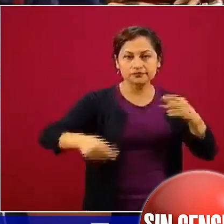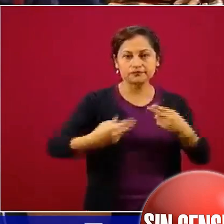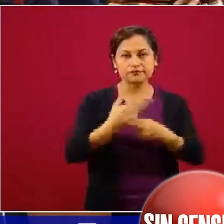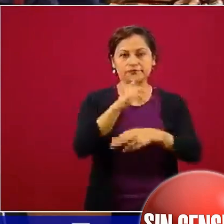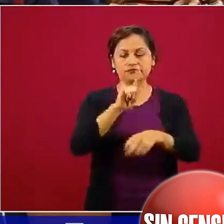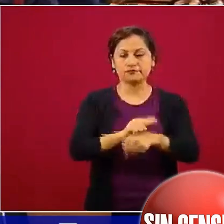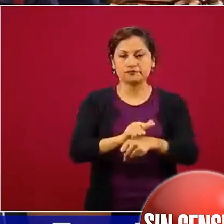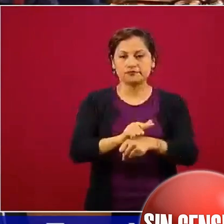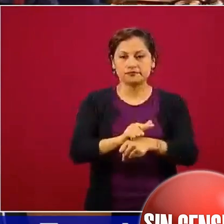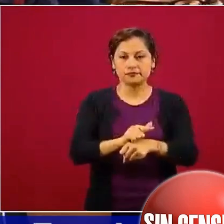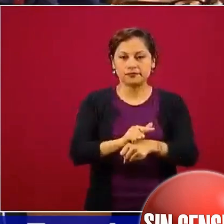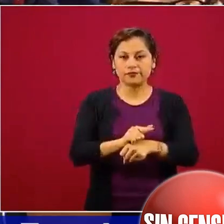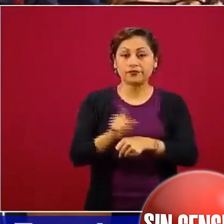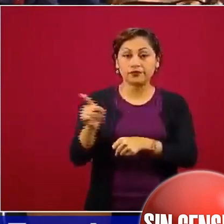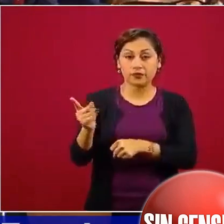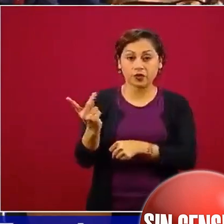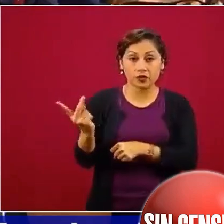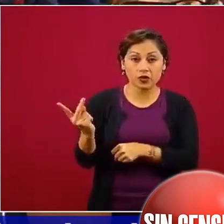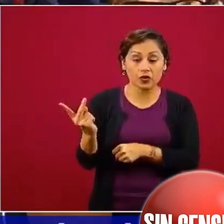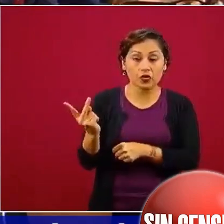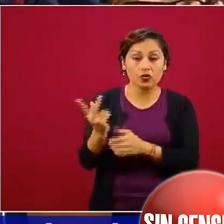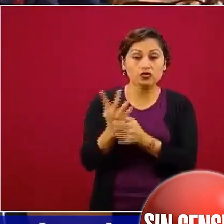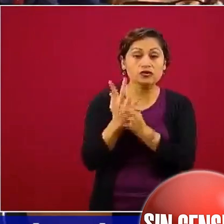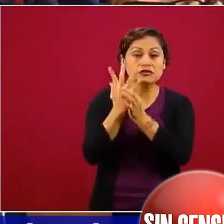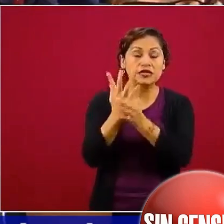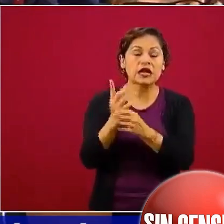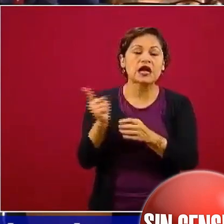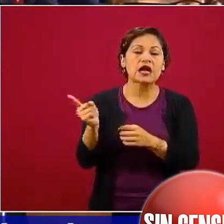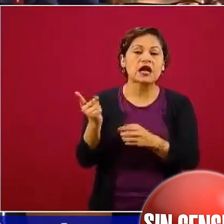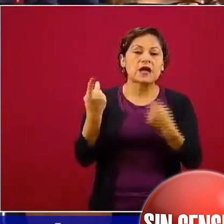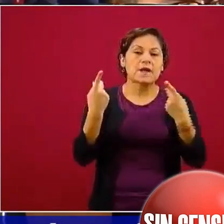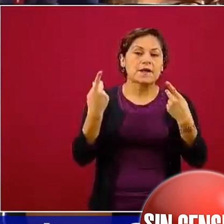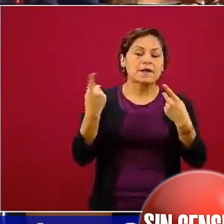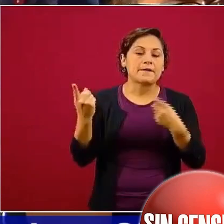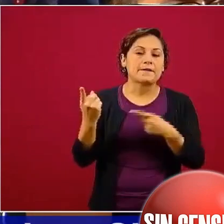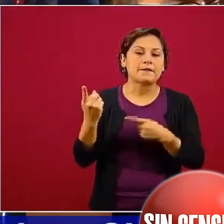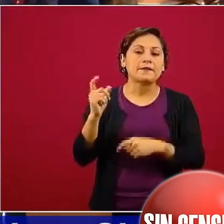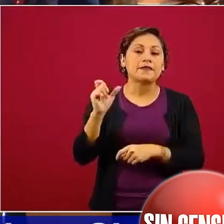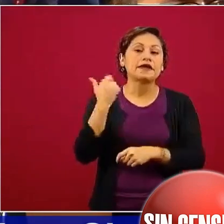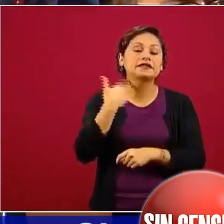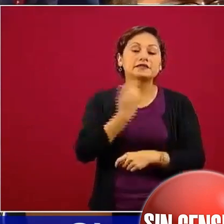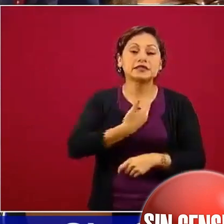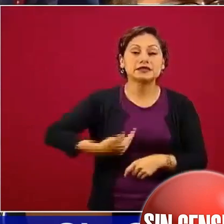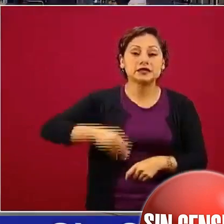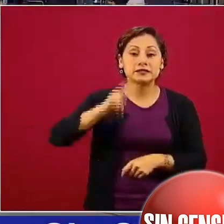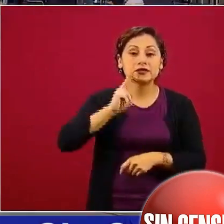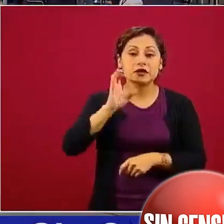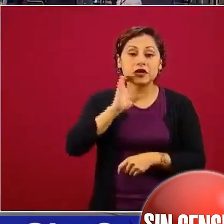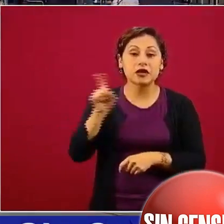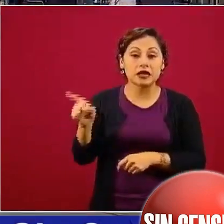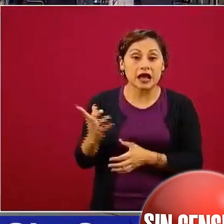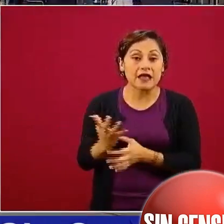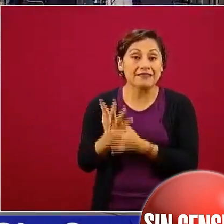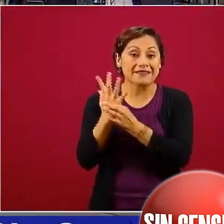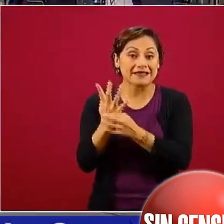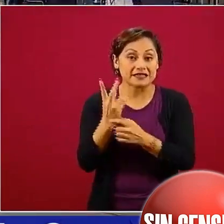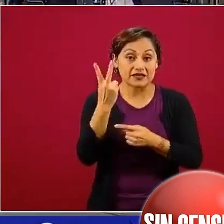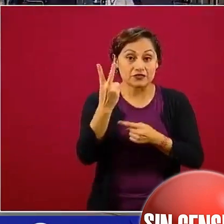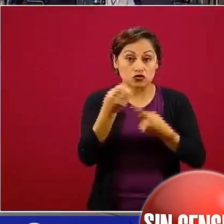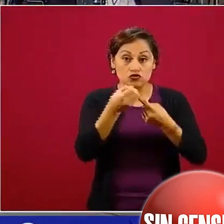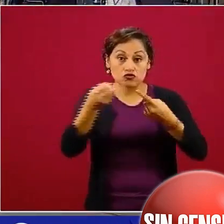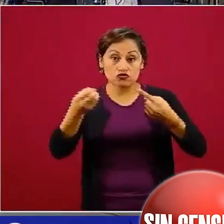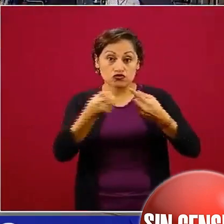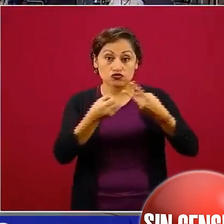continúan vigentes del presidente Venustiano Carranza hoy en día, señor presidente. Sí, qué bien